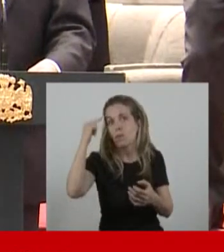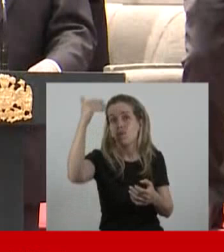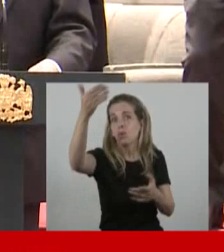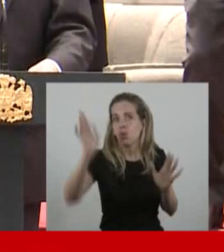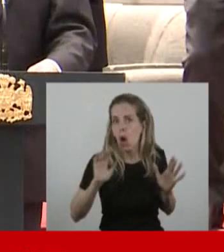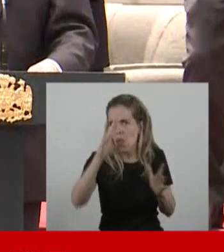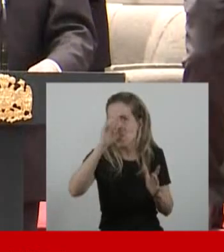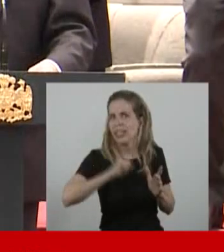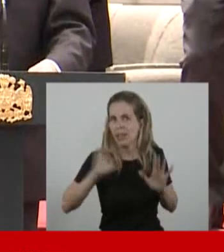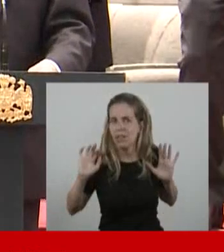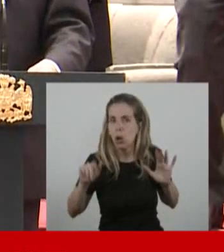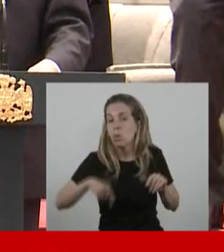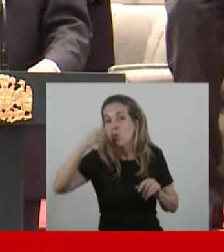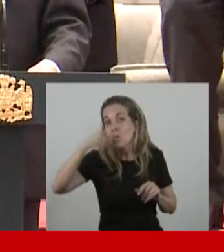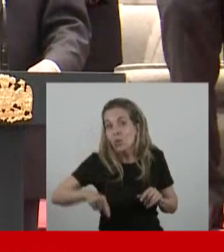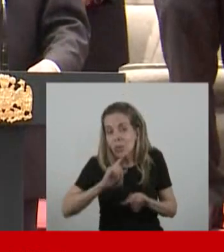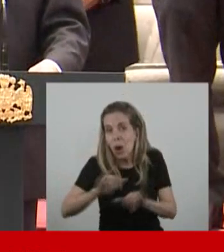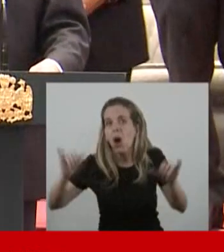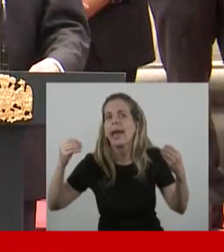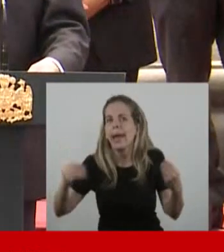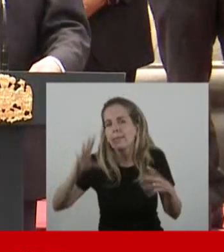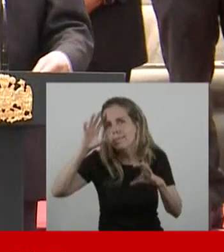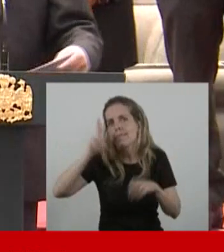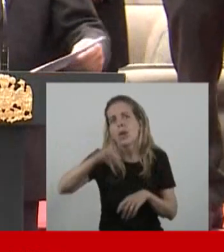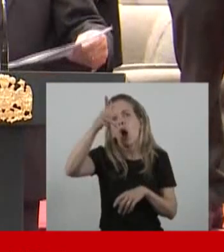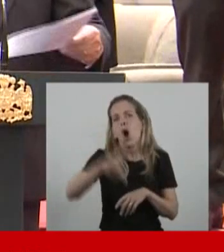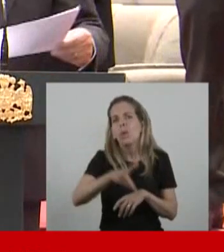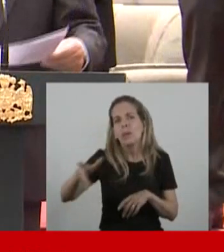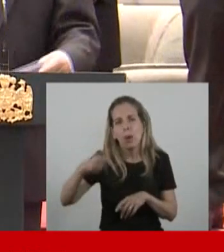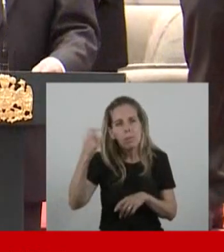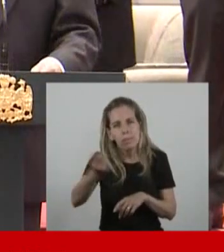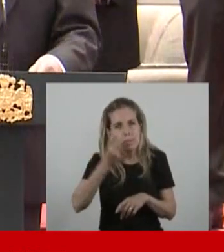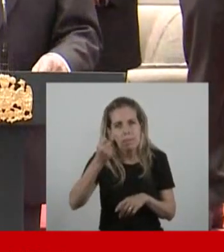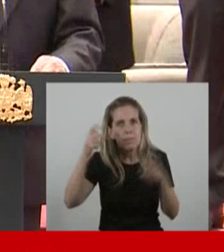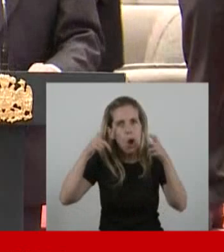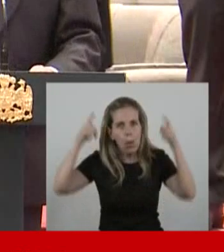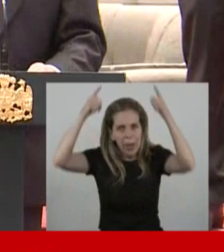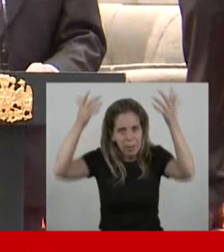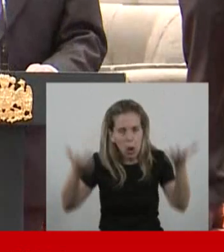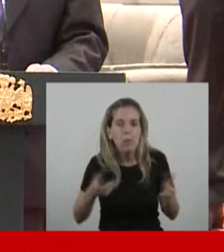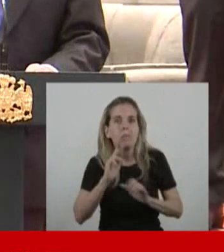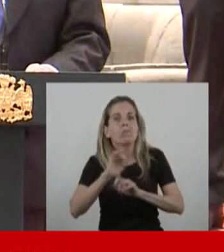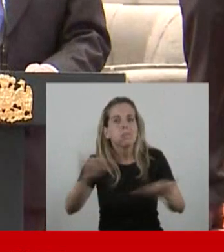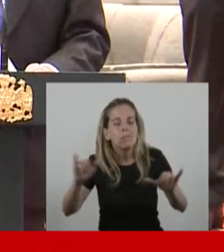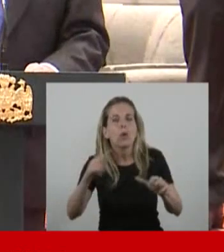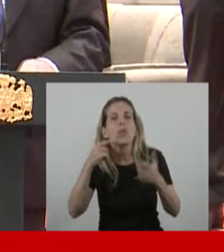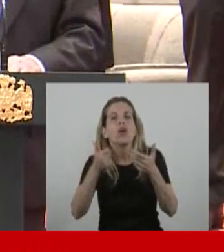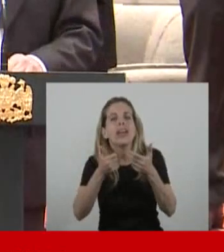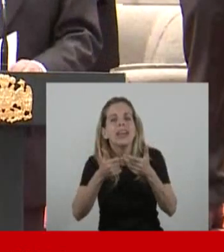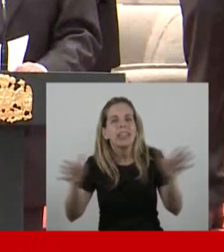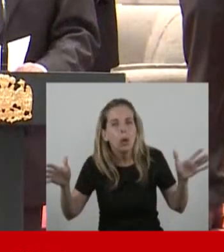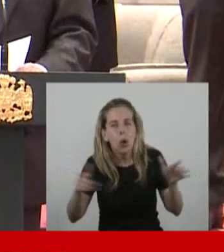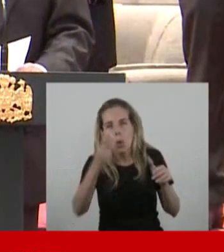palabras recordando lo que dijo el obispo de Ancud cuando se inauguró